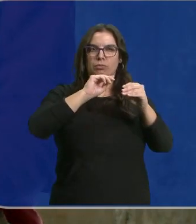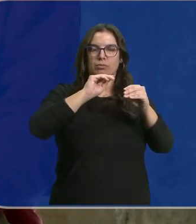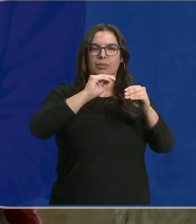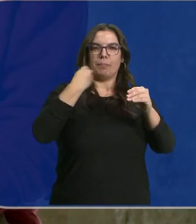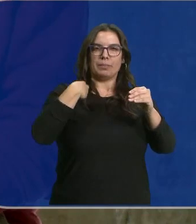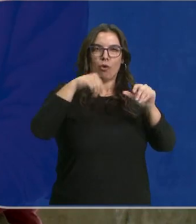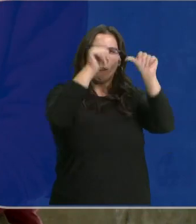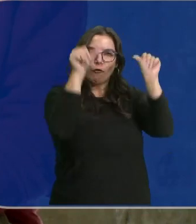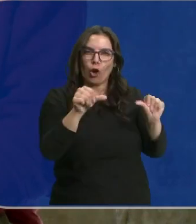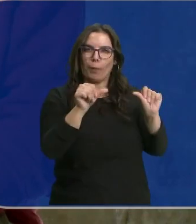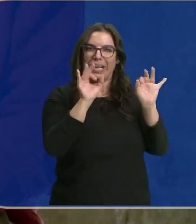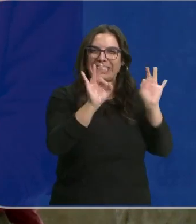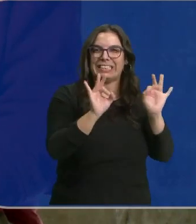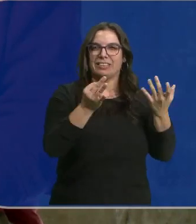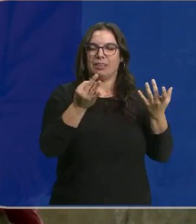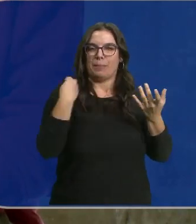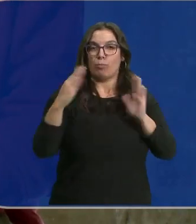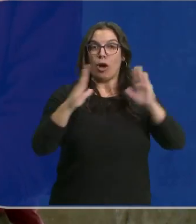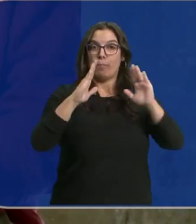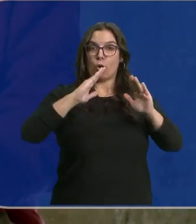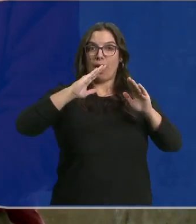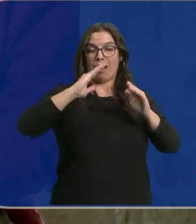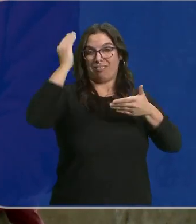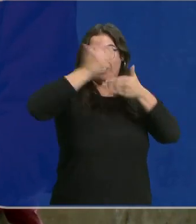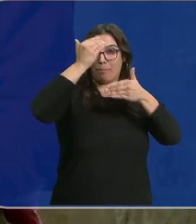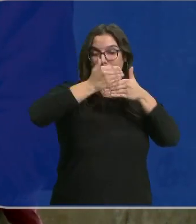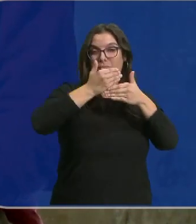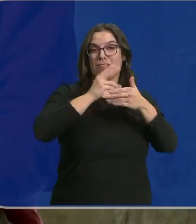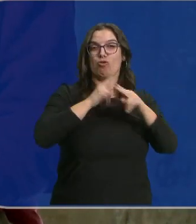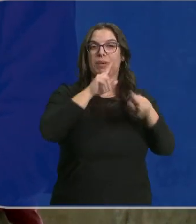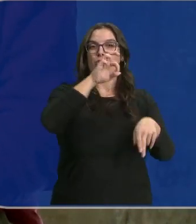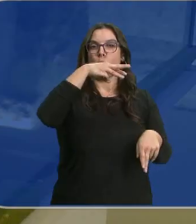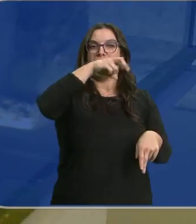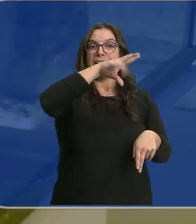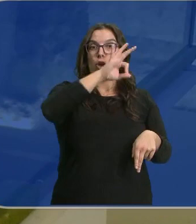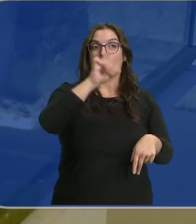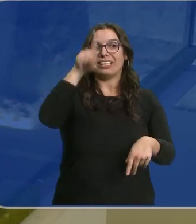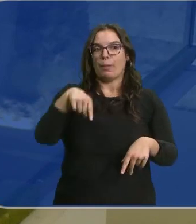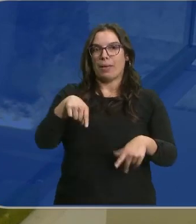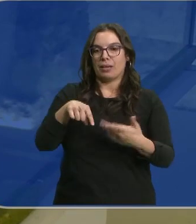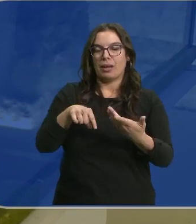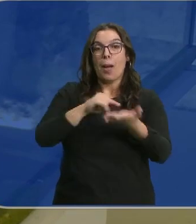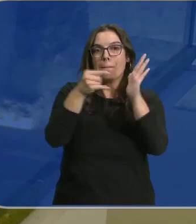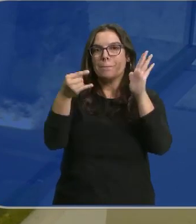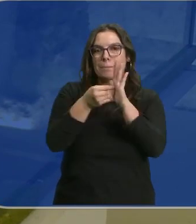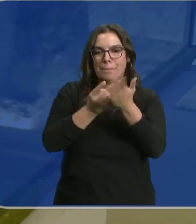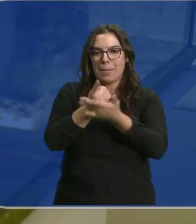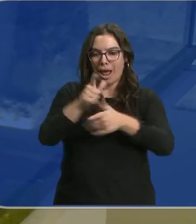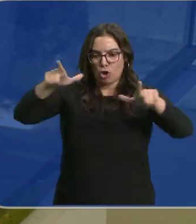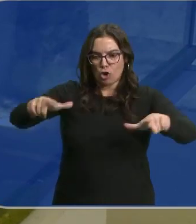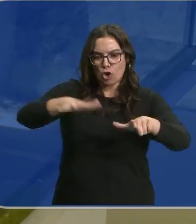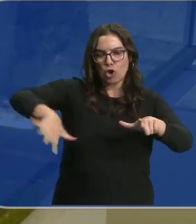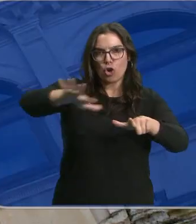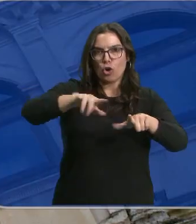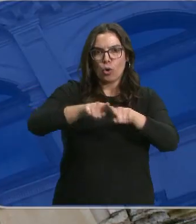y introduce definitivamente el plano de construir los monasterios. Ese esquema se ha mantenido firme y